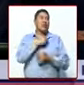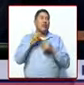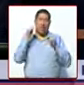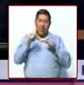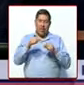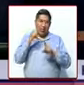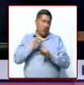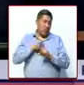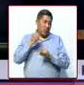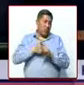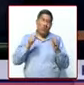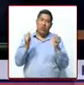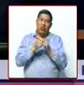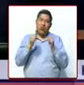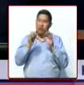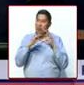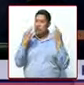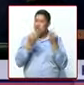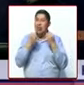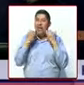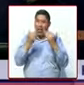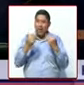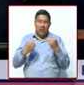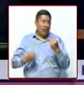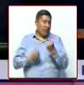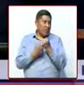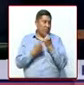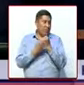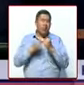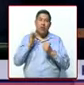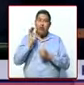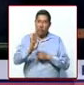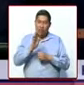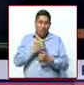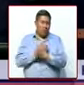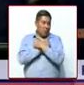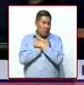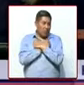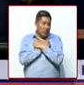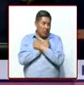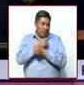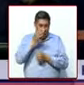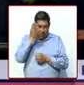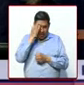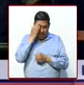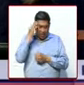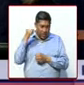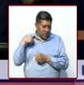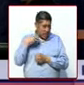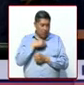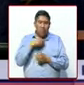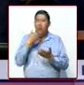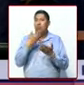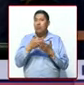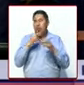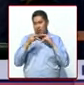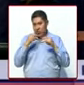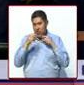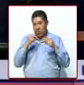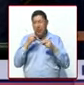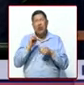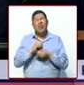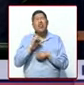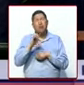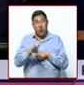estamos ahí luchando junto a la familia, gracias a su apoyo, gracias a su amor. Y sabemos que vamos a tener buenas noticias para este pequeñito. Y